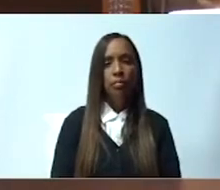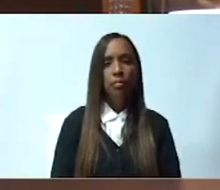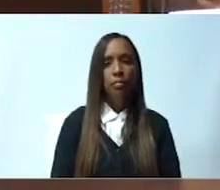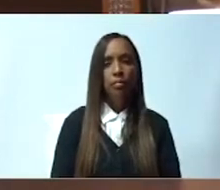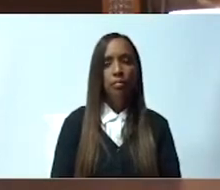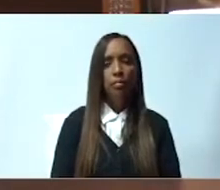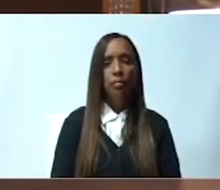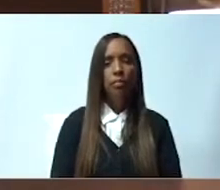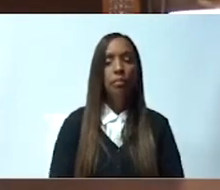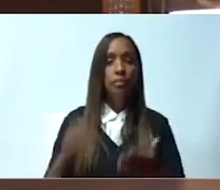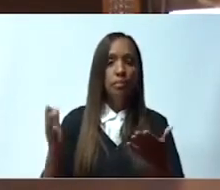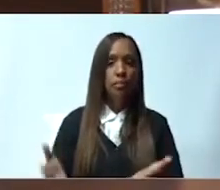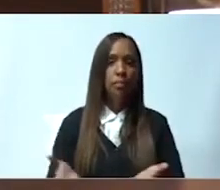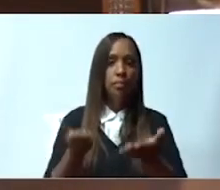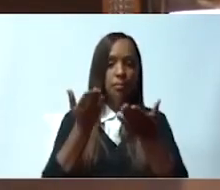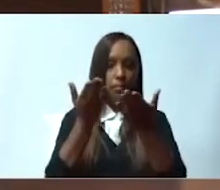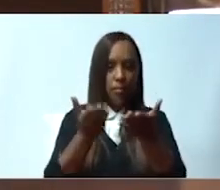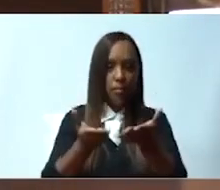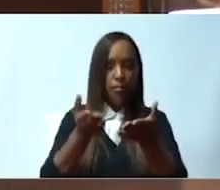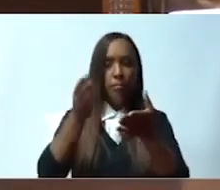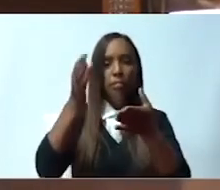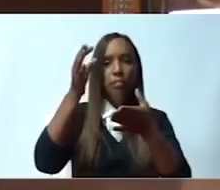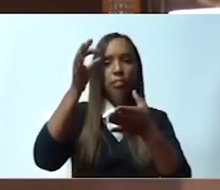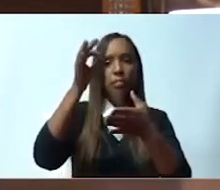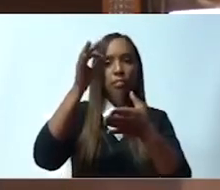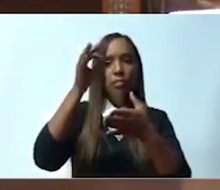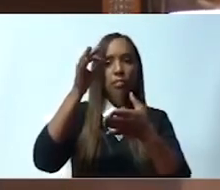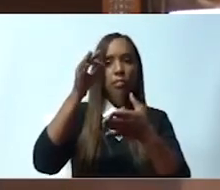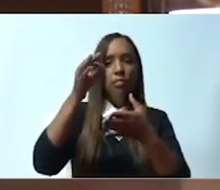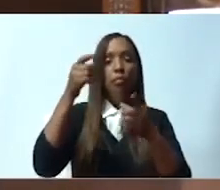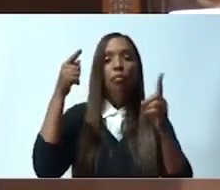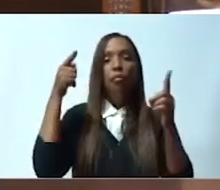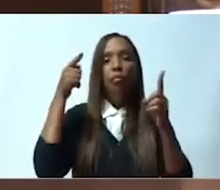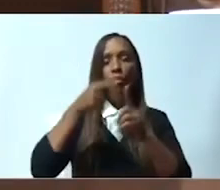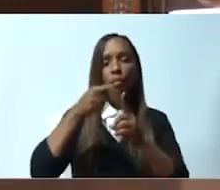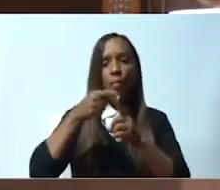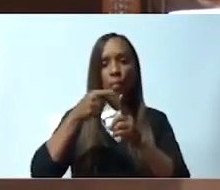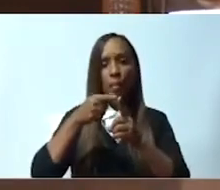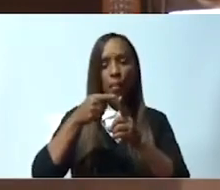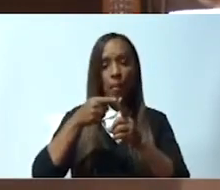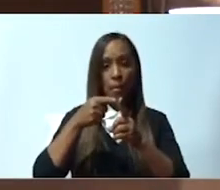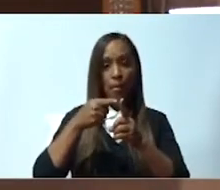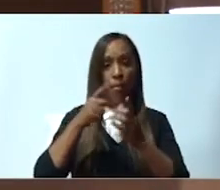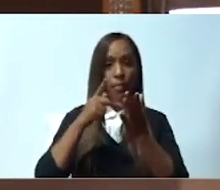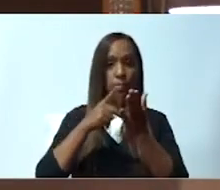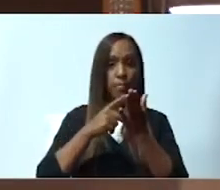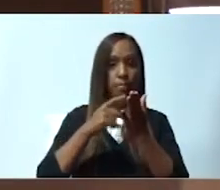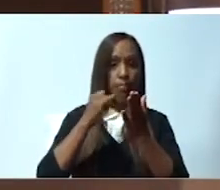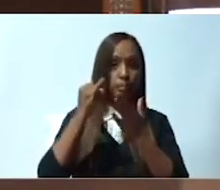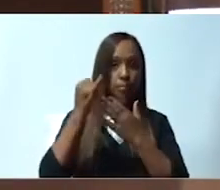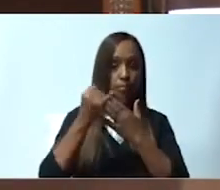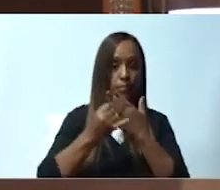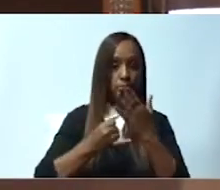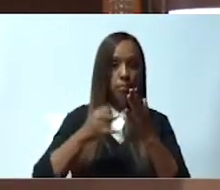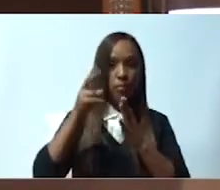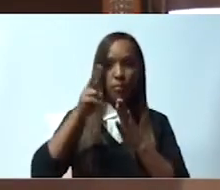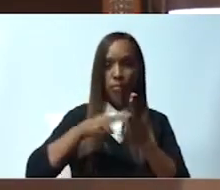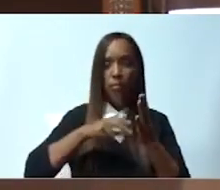Lo someto de nuevo que el proyecto sea liberado de lectura porque tenemos 100 diputados aquí presentes.